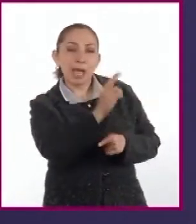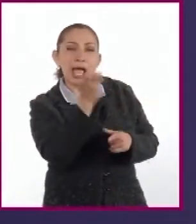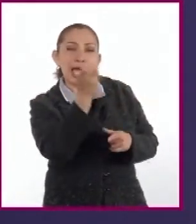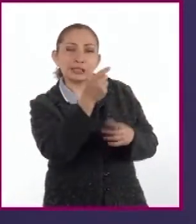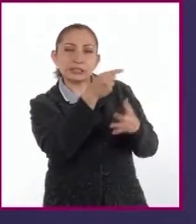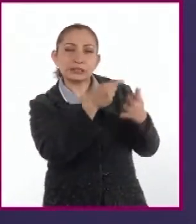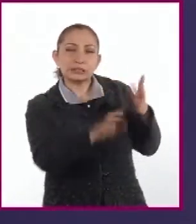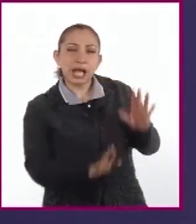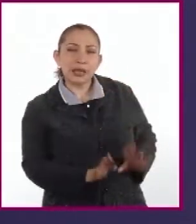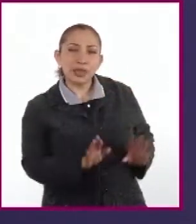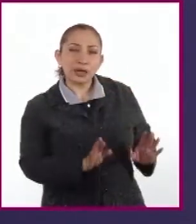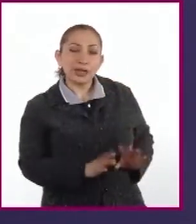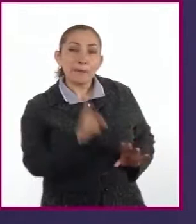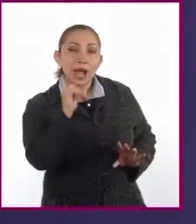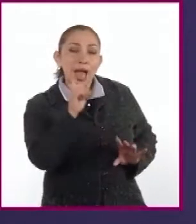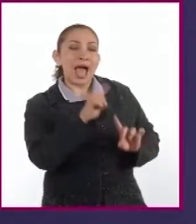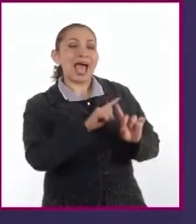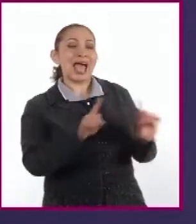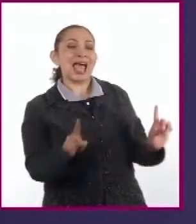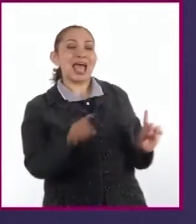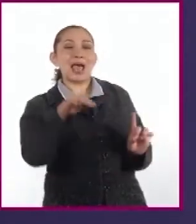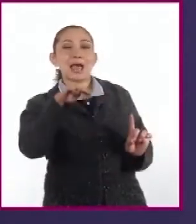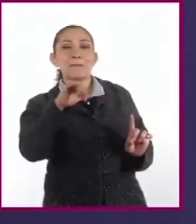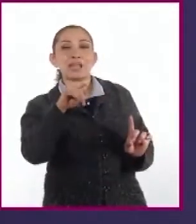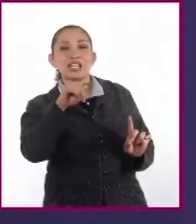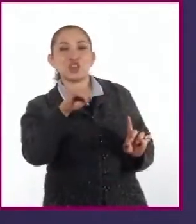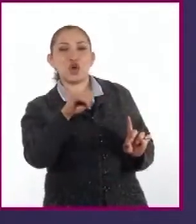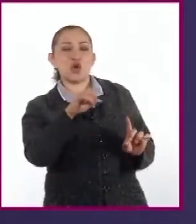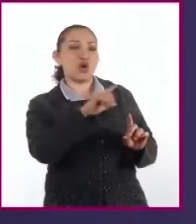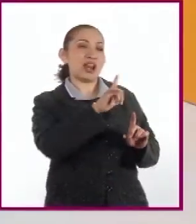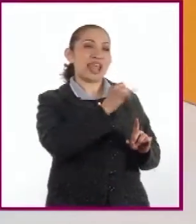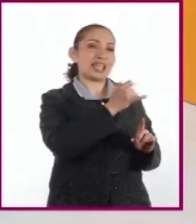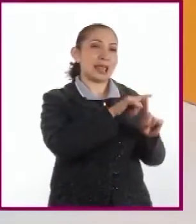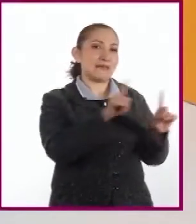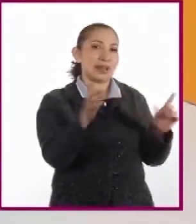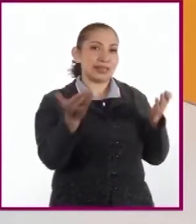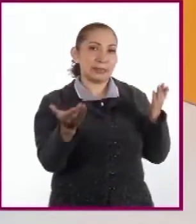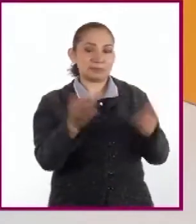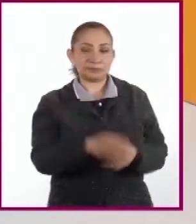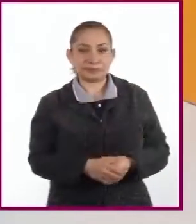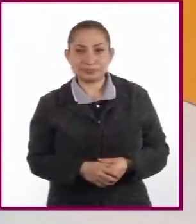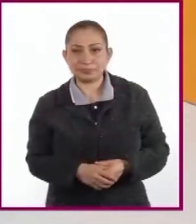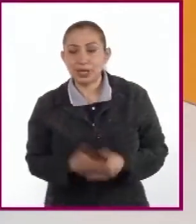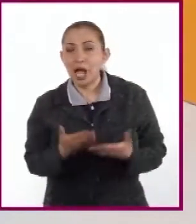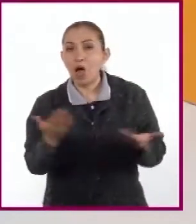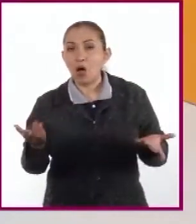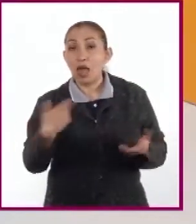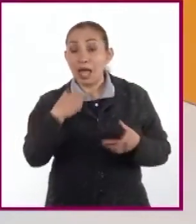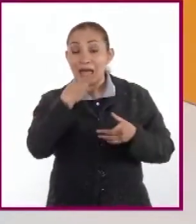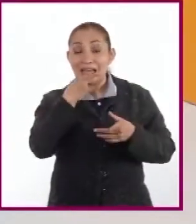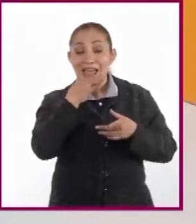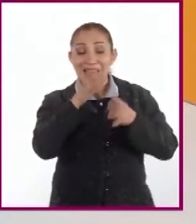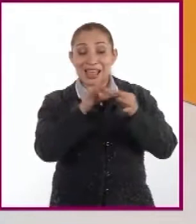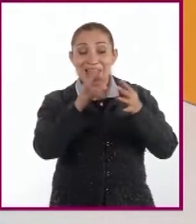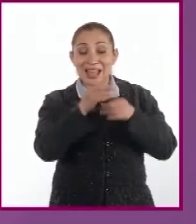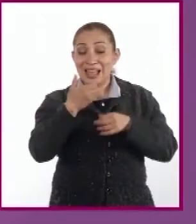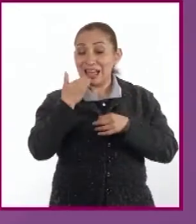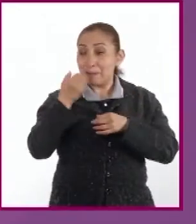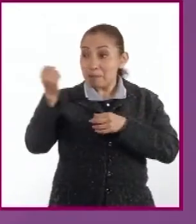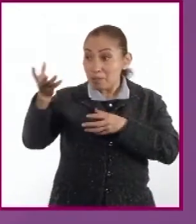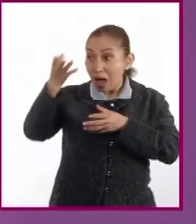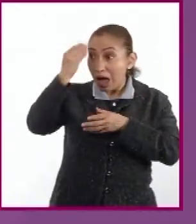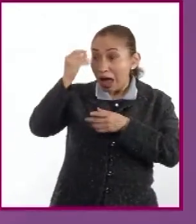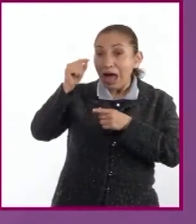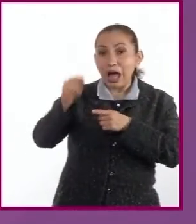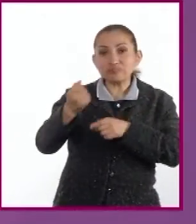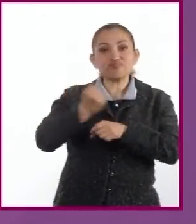estas características para que puedan distinguirla de un mito. Ahora bien, narrar relatos de la tradición oral es